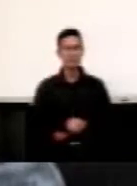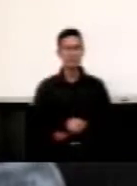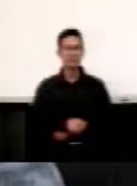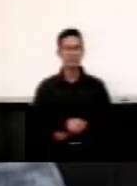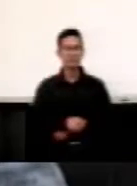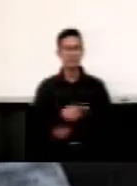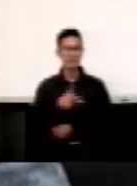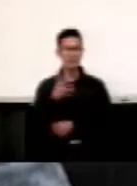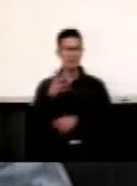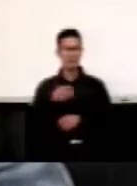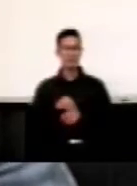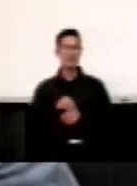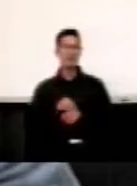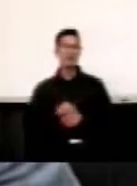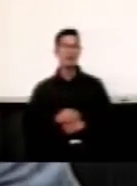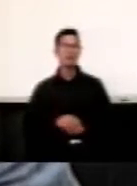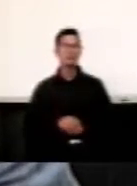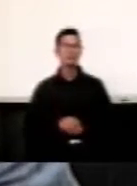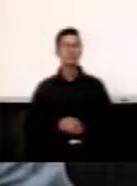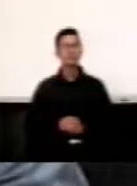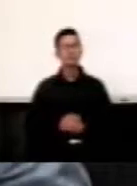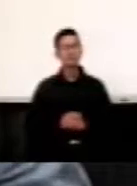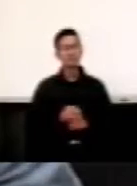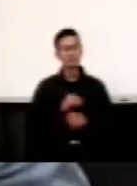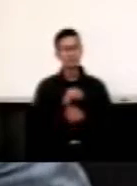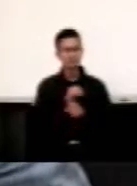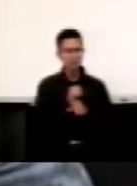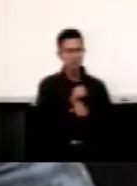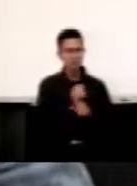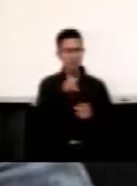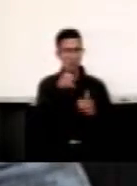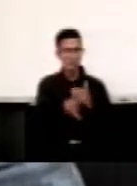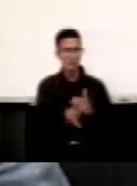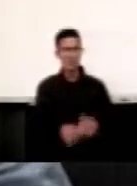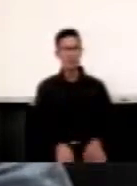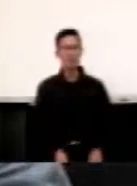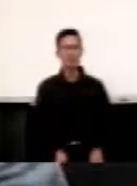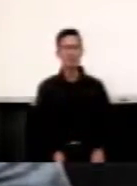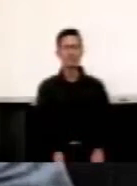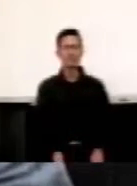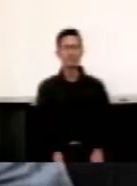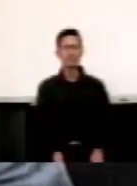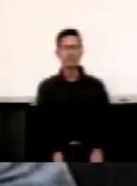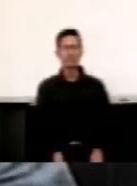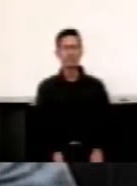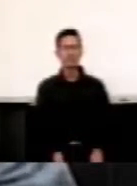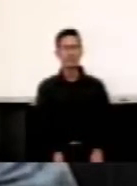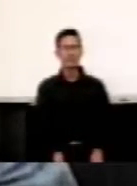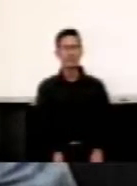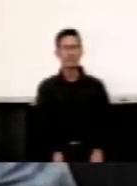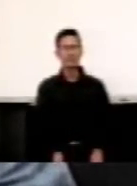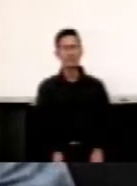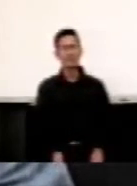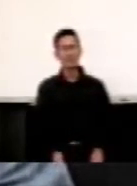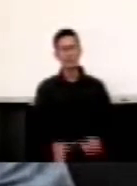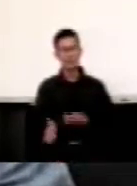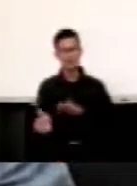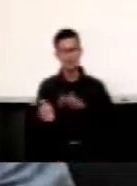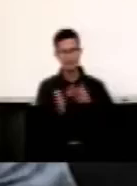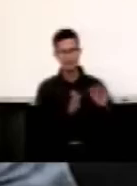técnico empírico de los sistemas de partidos. Ahora, el otro tema, lo que me quiero